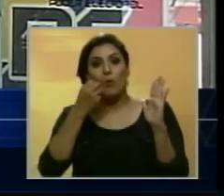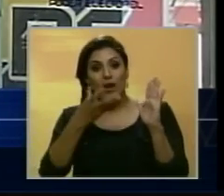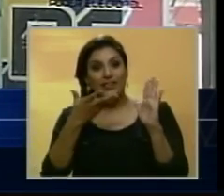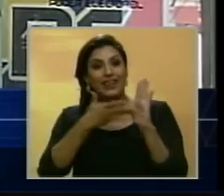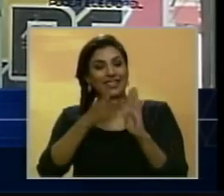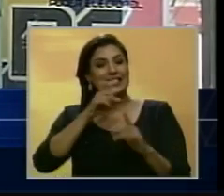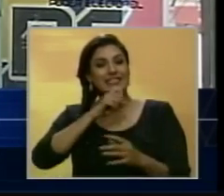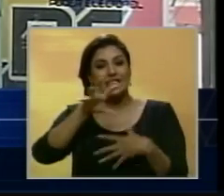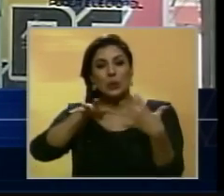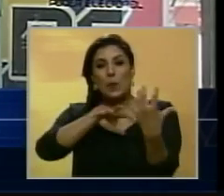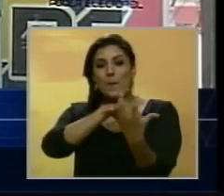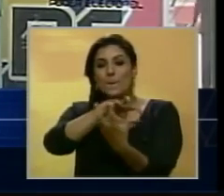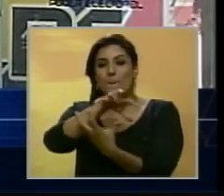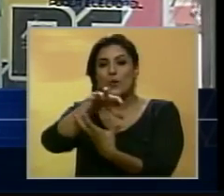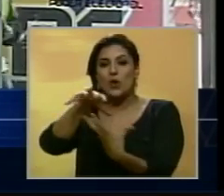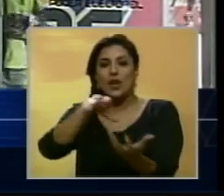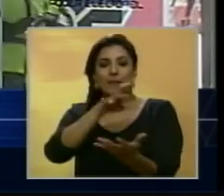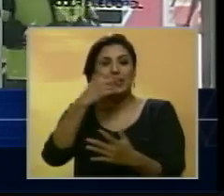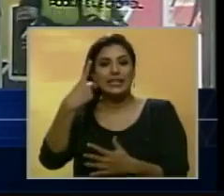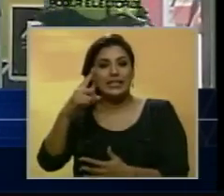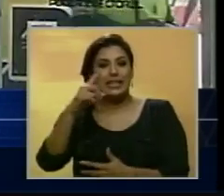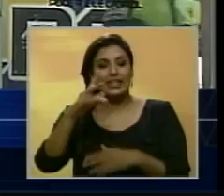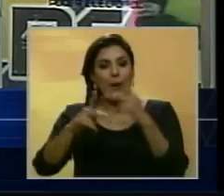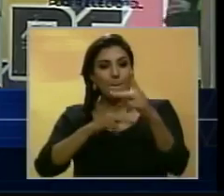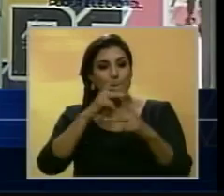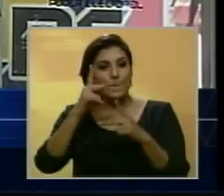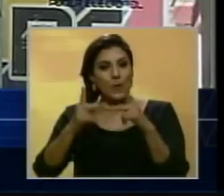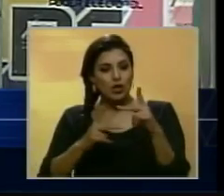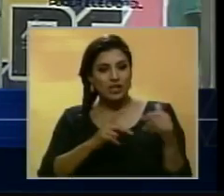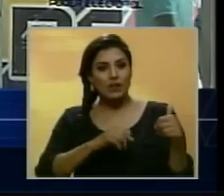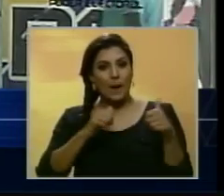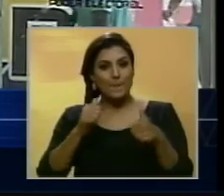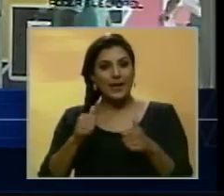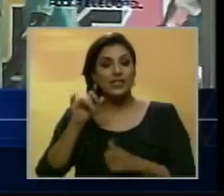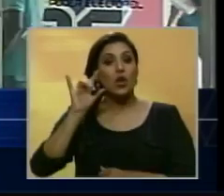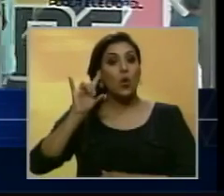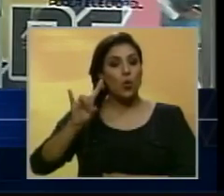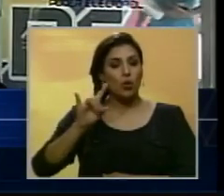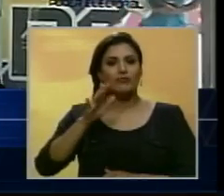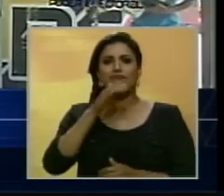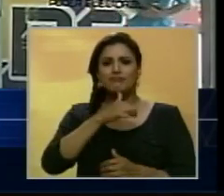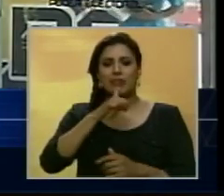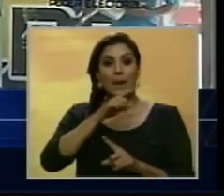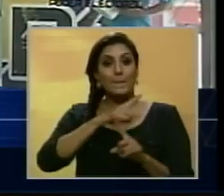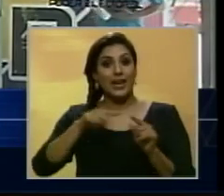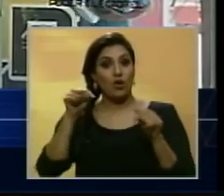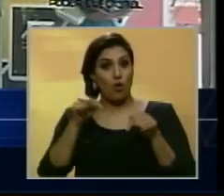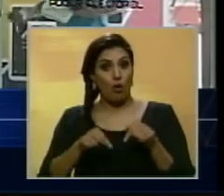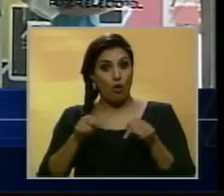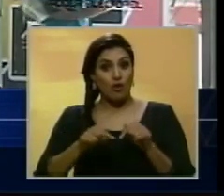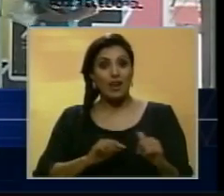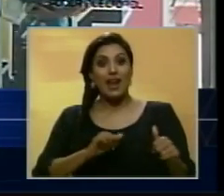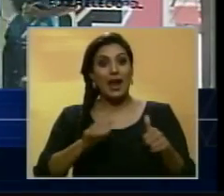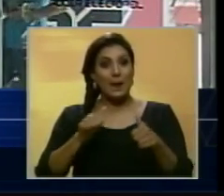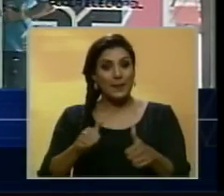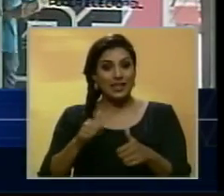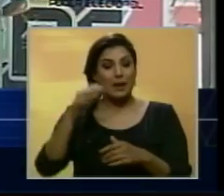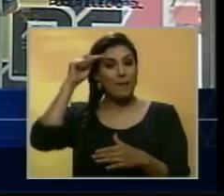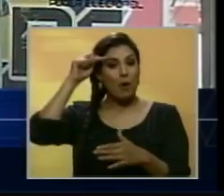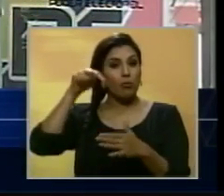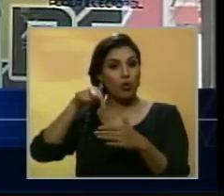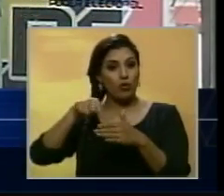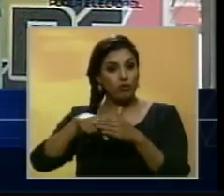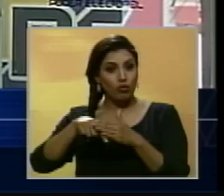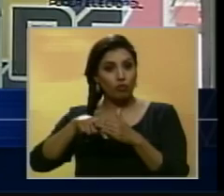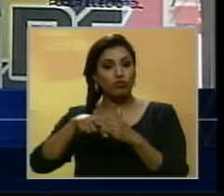las dificultades para que se llevara a cabo este proceso iniciaron el lunes de una manera pasiva, pero desde hoy está más